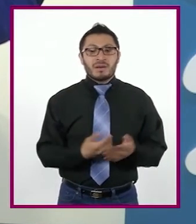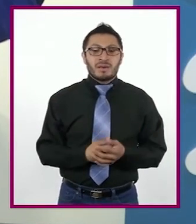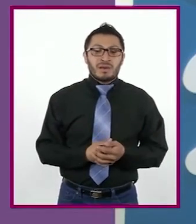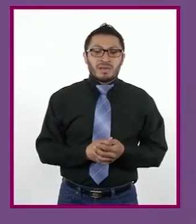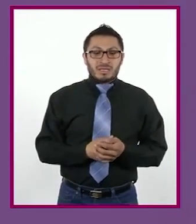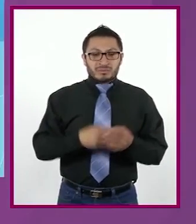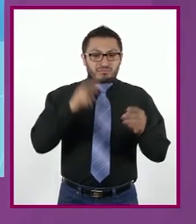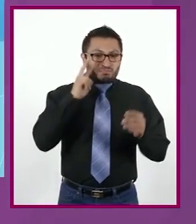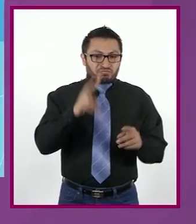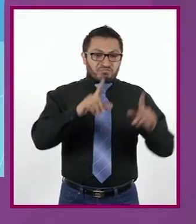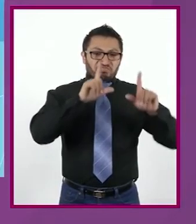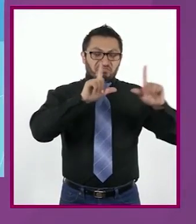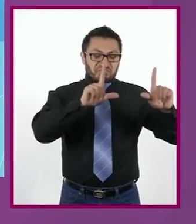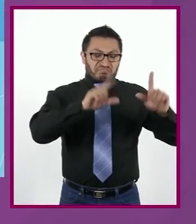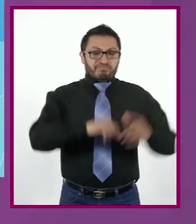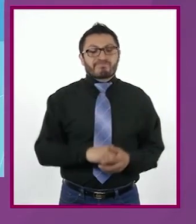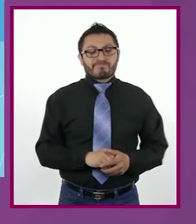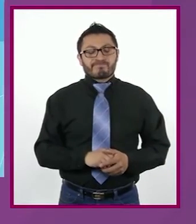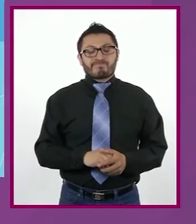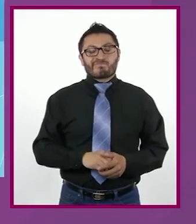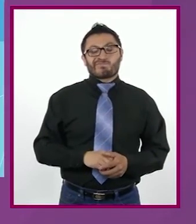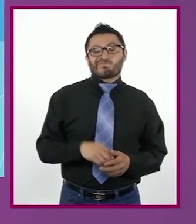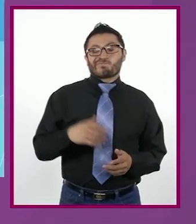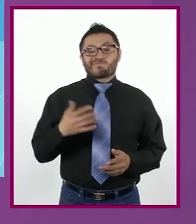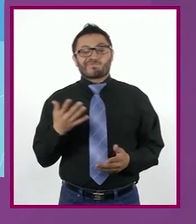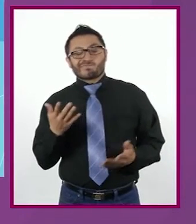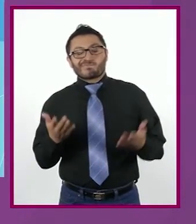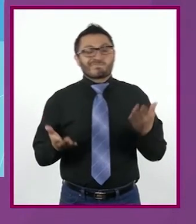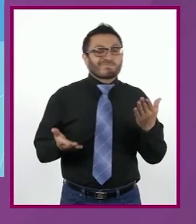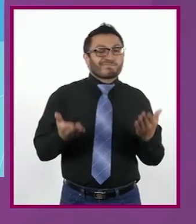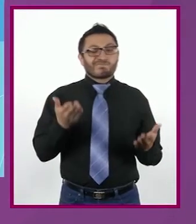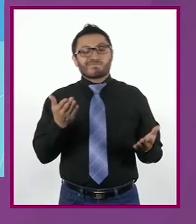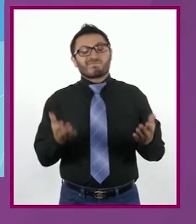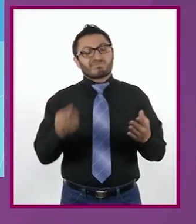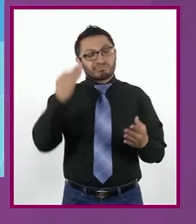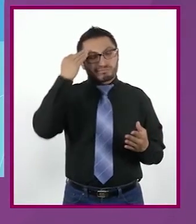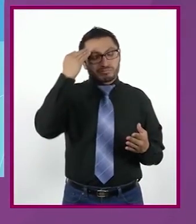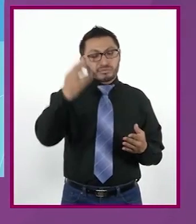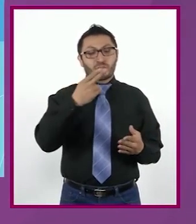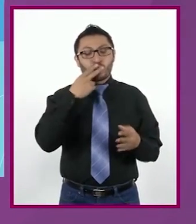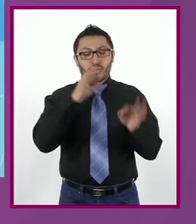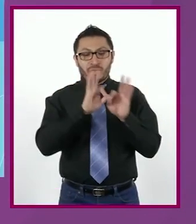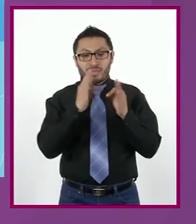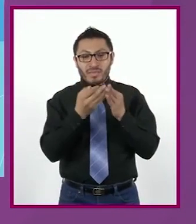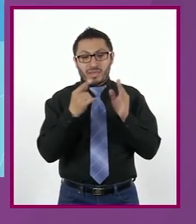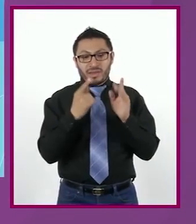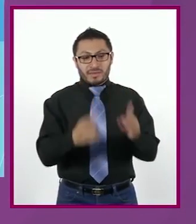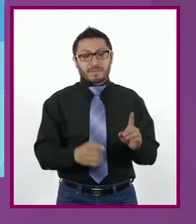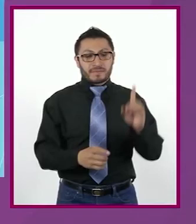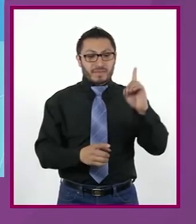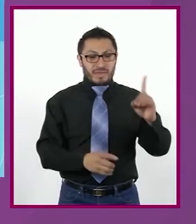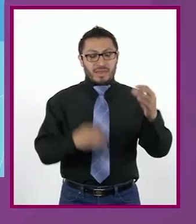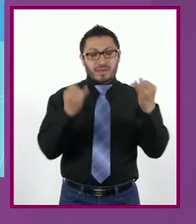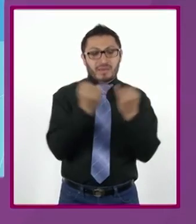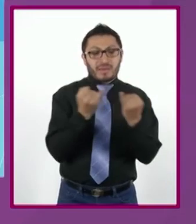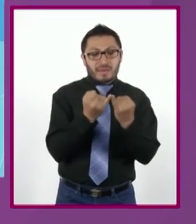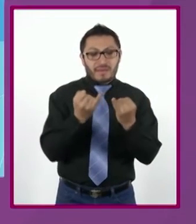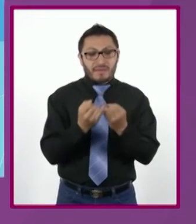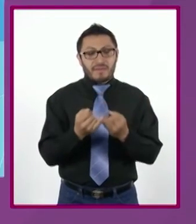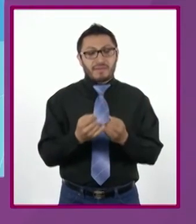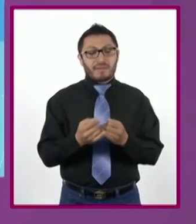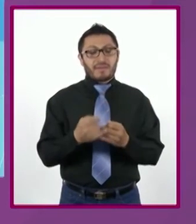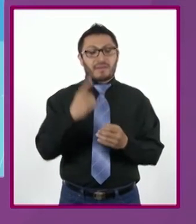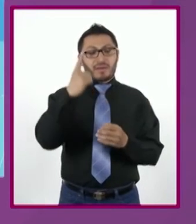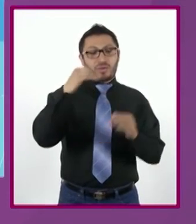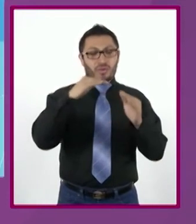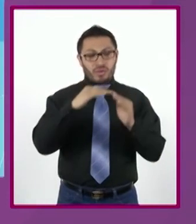gráfica. Para calcular el tiempo usaremos la siguiente fórmula. Distancia es igual a un medio